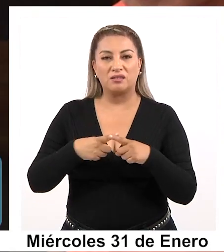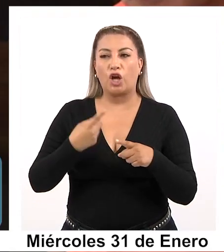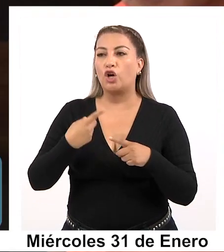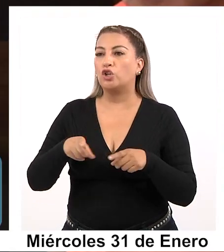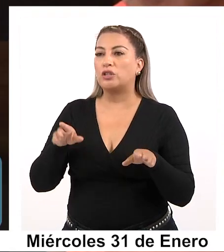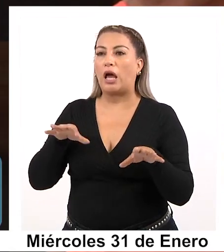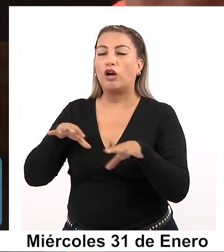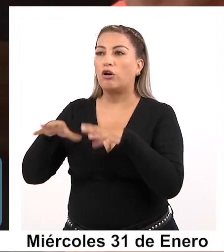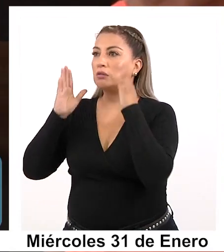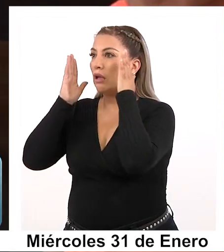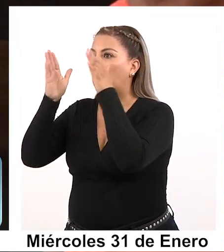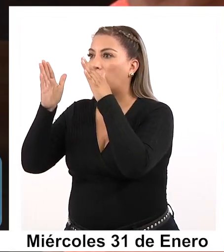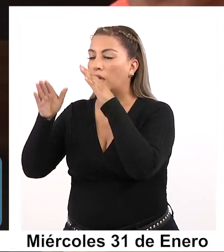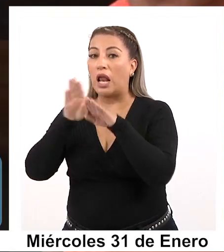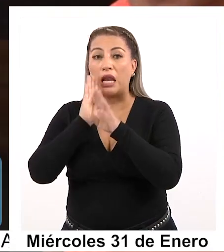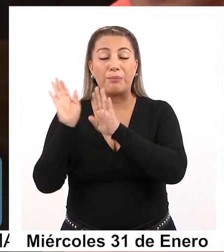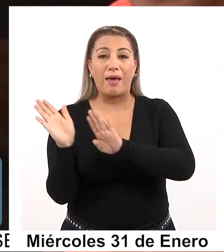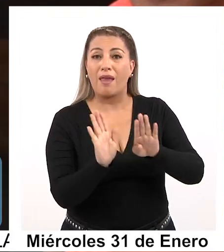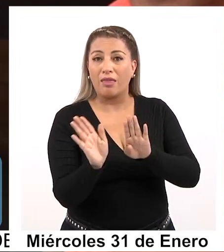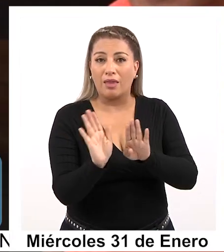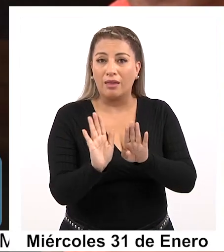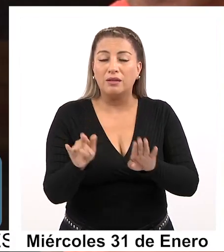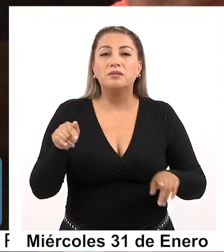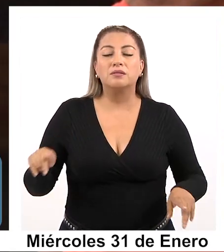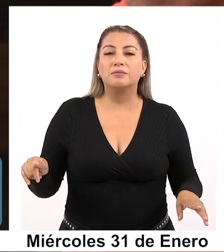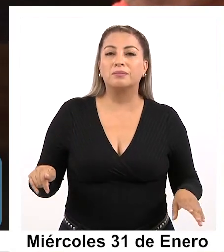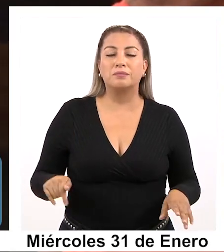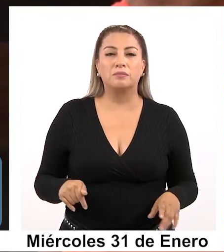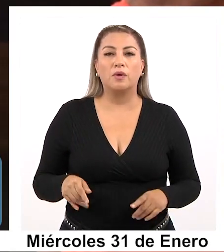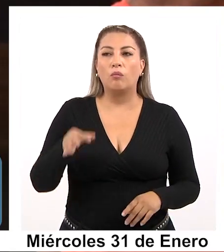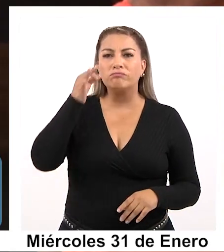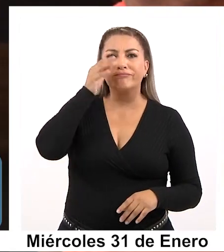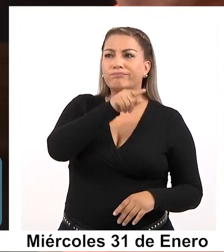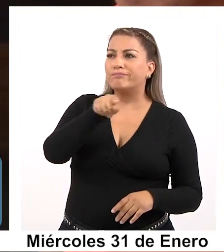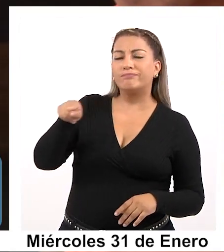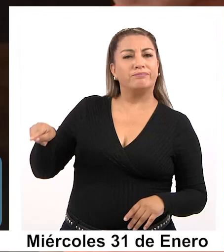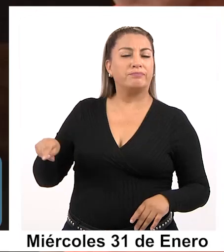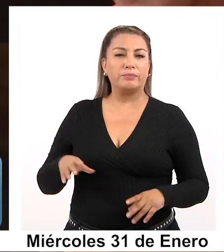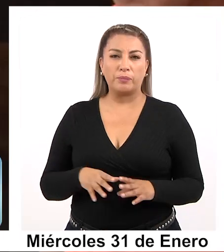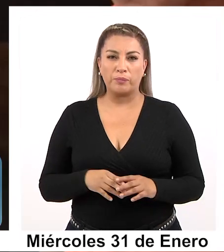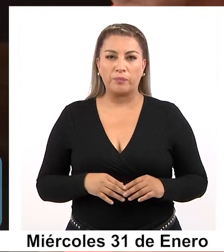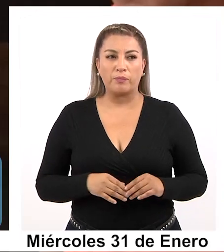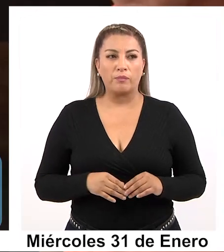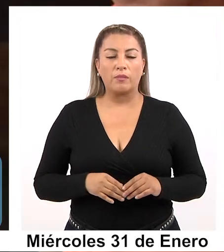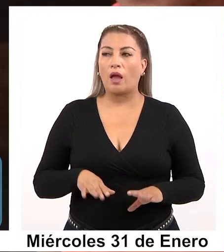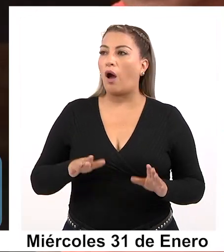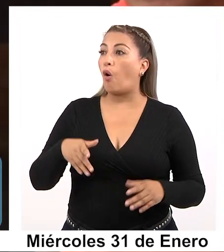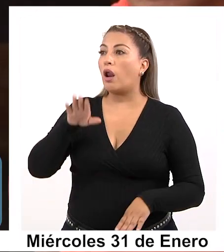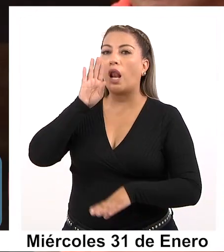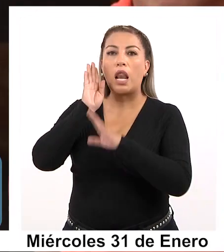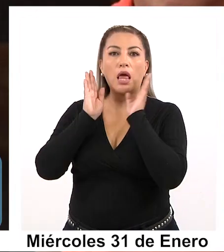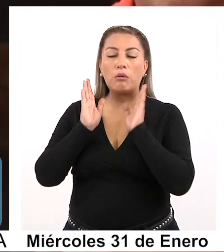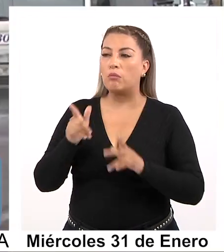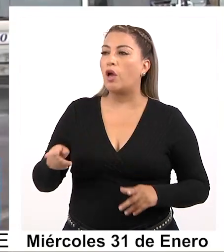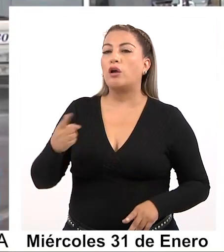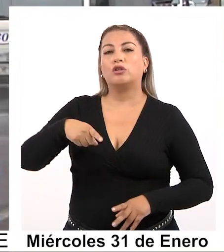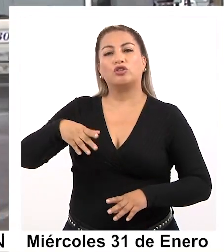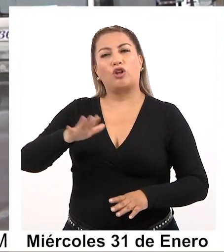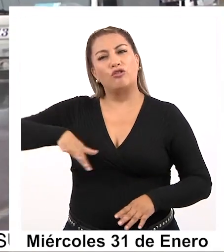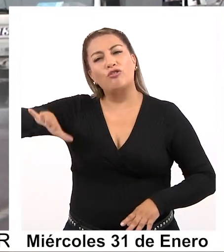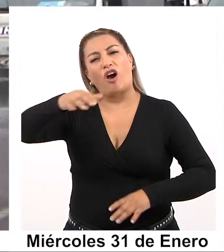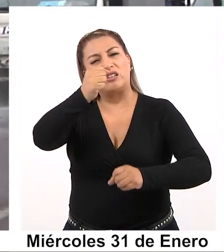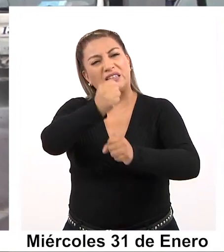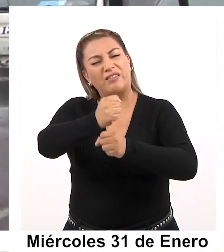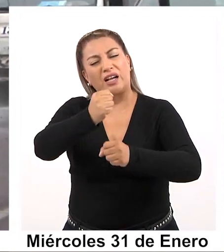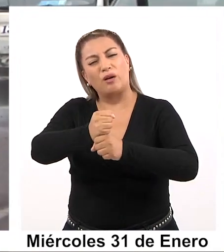a ninguna cosa se dedicó, a ninguna cosa. Desde el estado de la caleta, ahora usted la ve limpia, la ve limpia porque trabajábamos